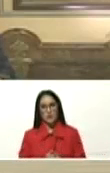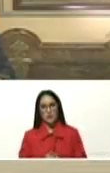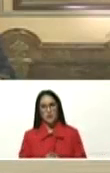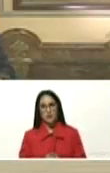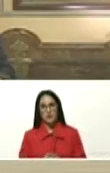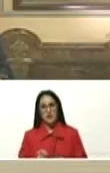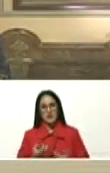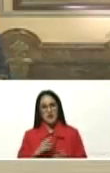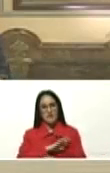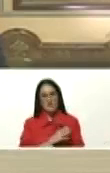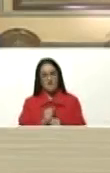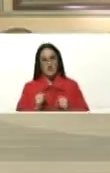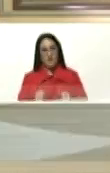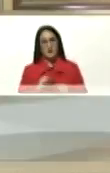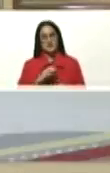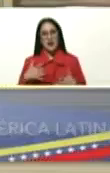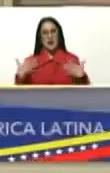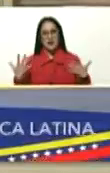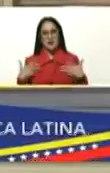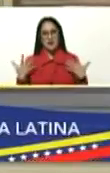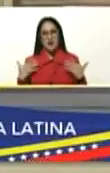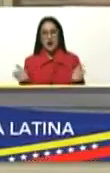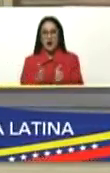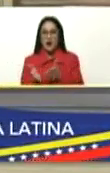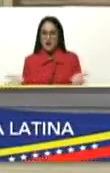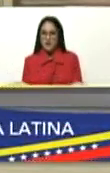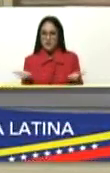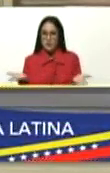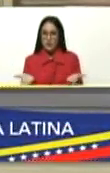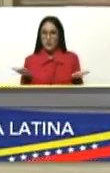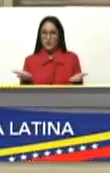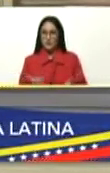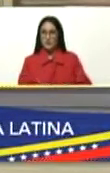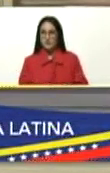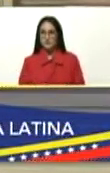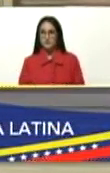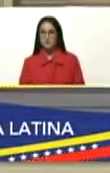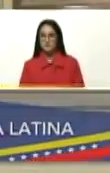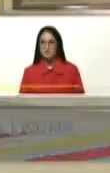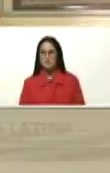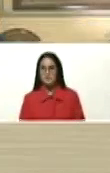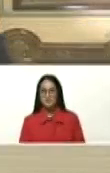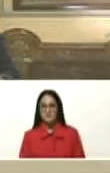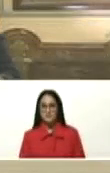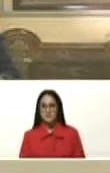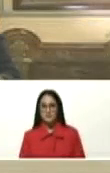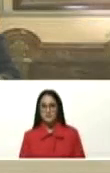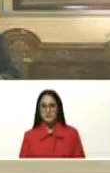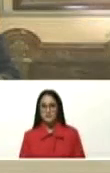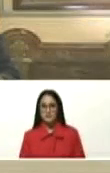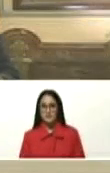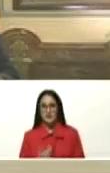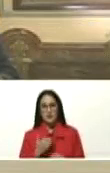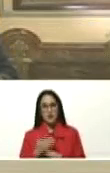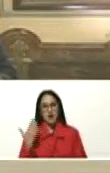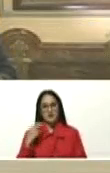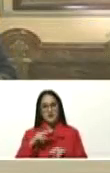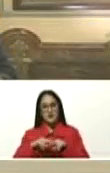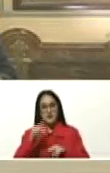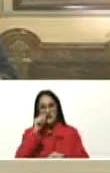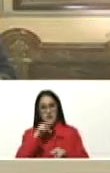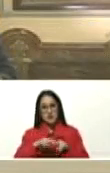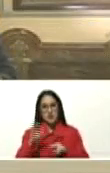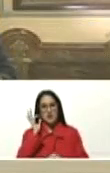transmite fuerza, alegría, ánimo, energía, como nos transmitían los niños, las niñas y